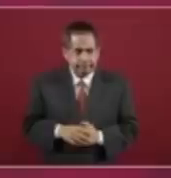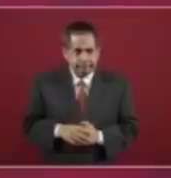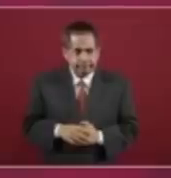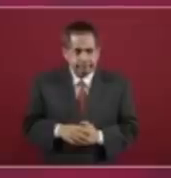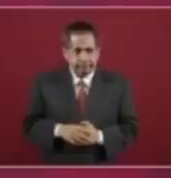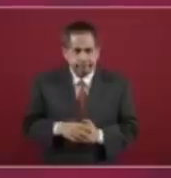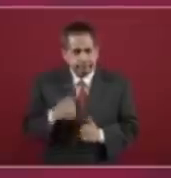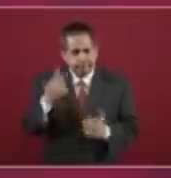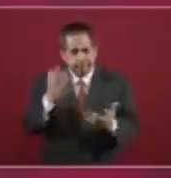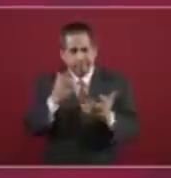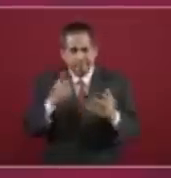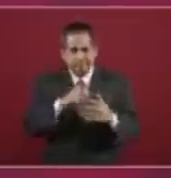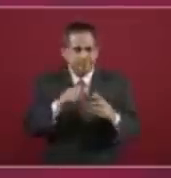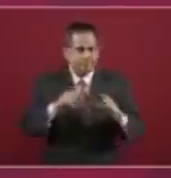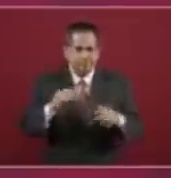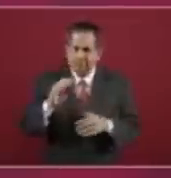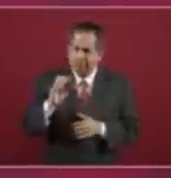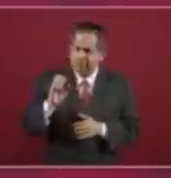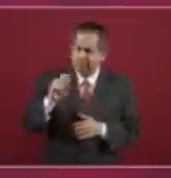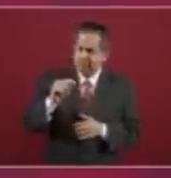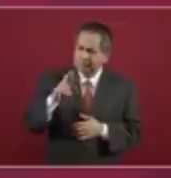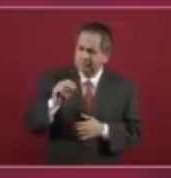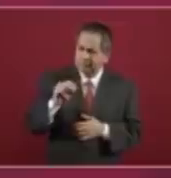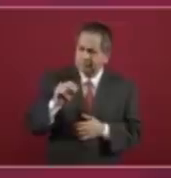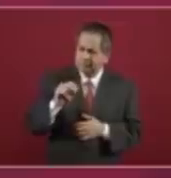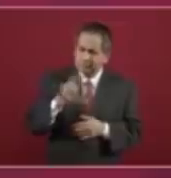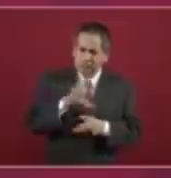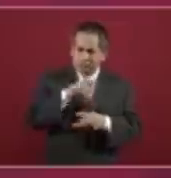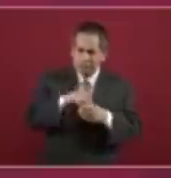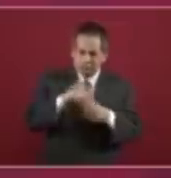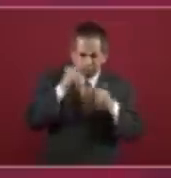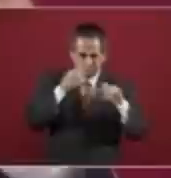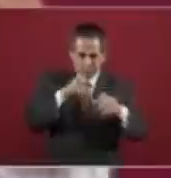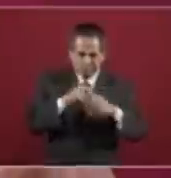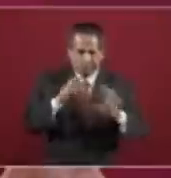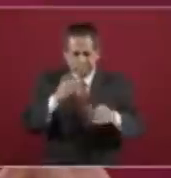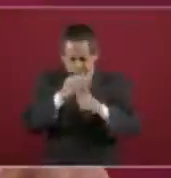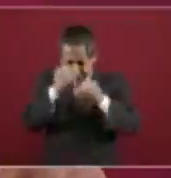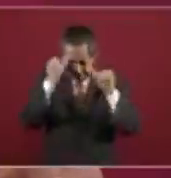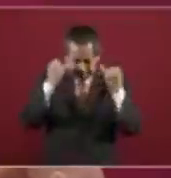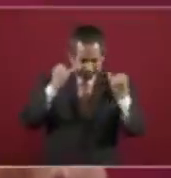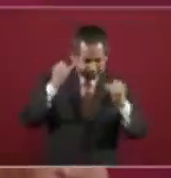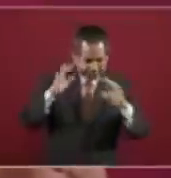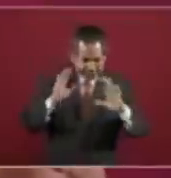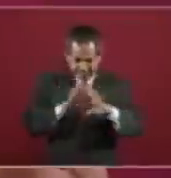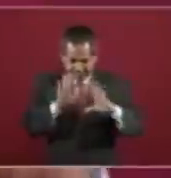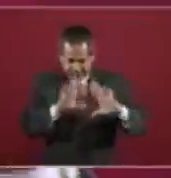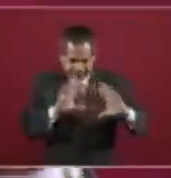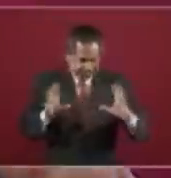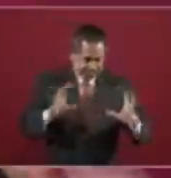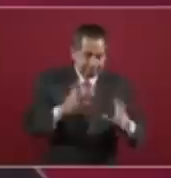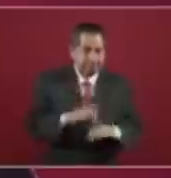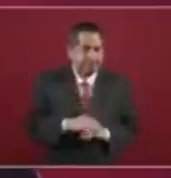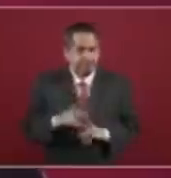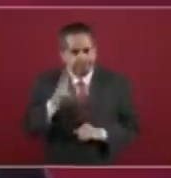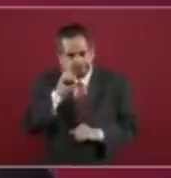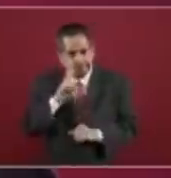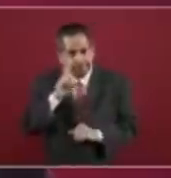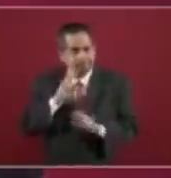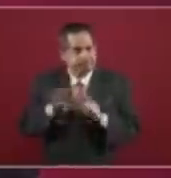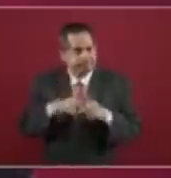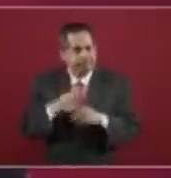la creación de los centros integradores de servicios. Estamos trabajando en eso. Vamos